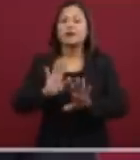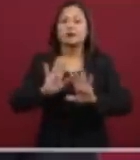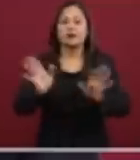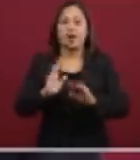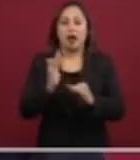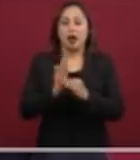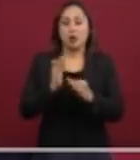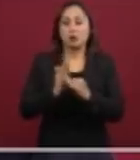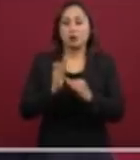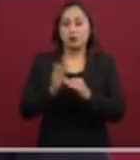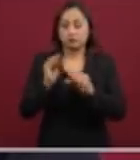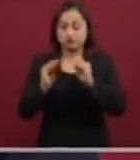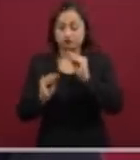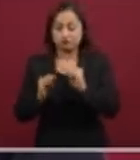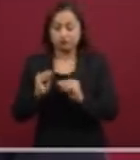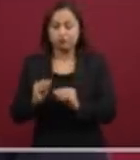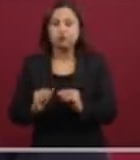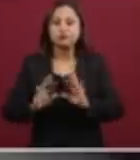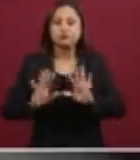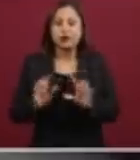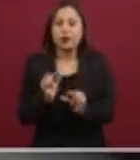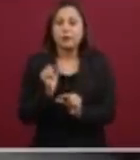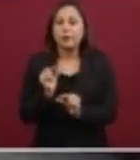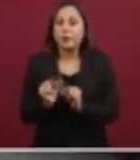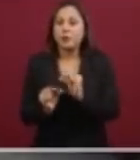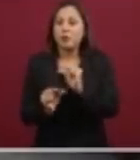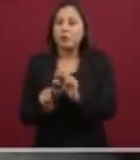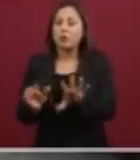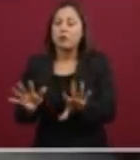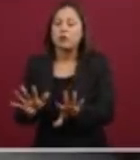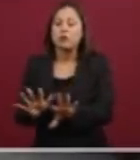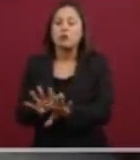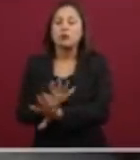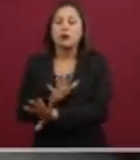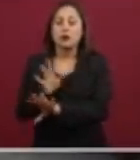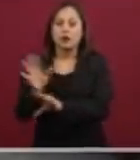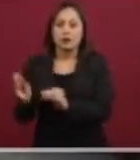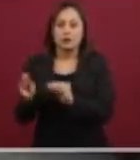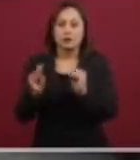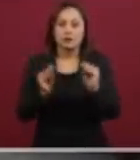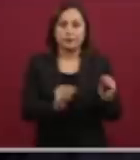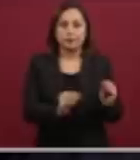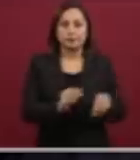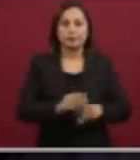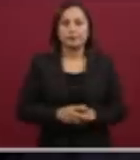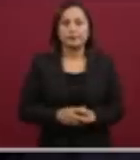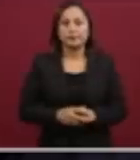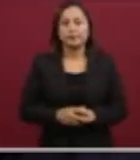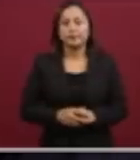elementos. Entonces, ¿dónde se daba más este